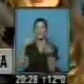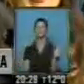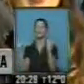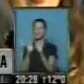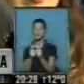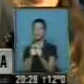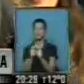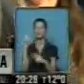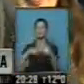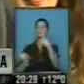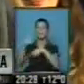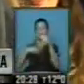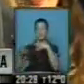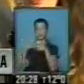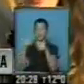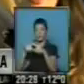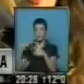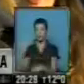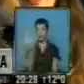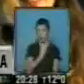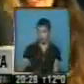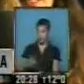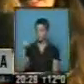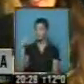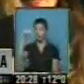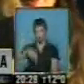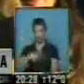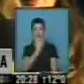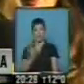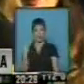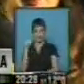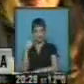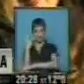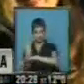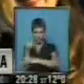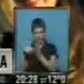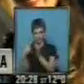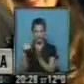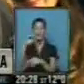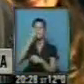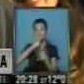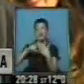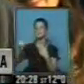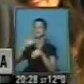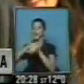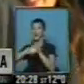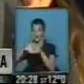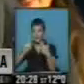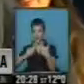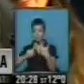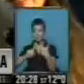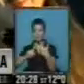los principales dirigentes del oficialismo porteño, entre ellos el actual jefe de gobierno, Mauricio Macri. Allí, Rodríguez Larreta, quien lidera los